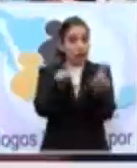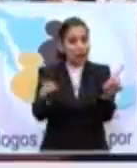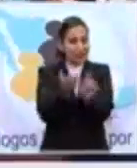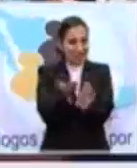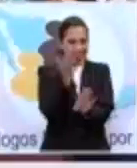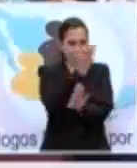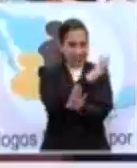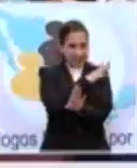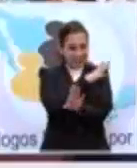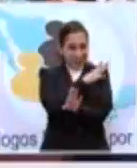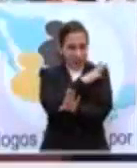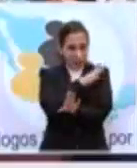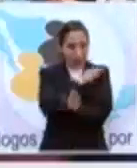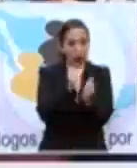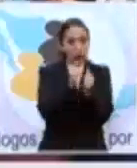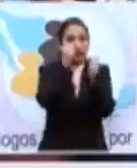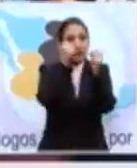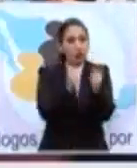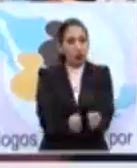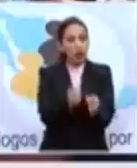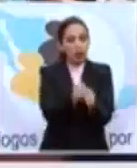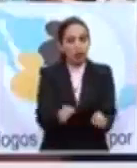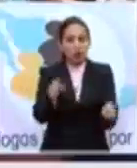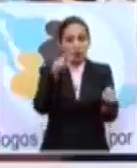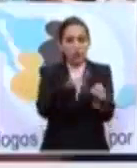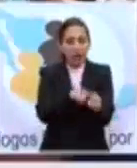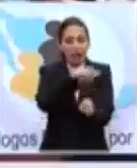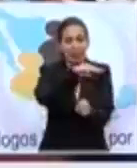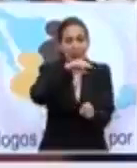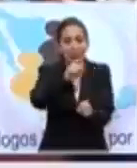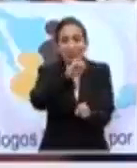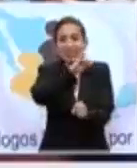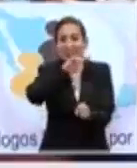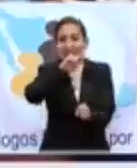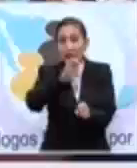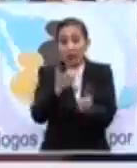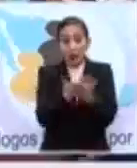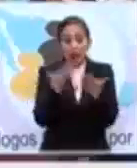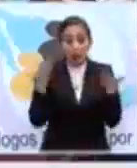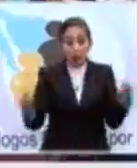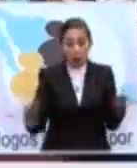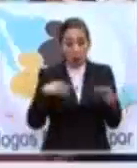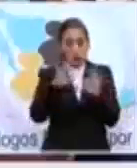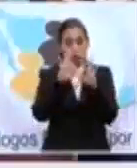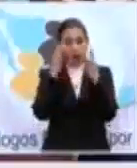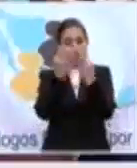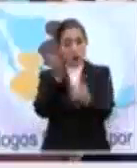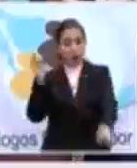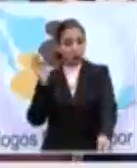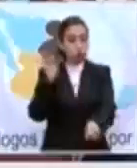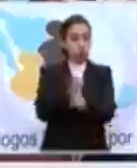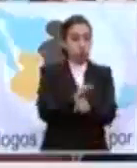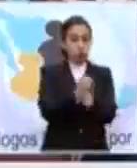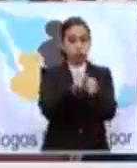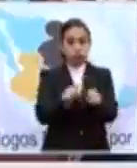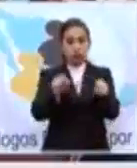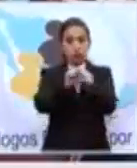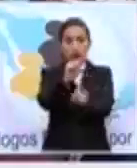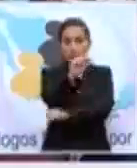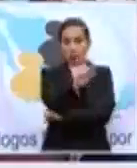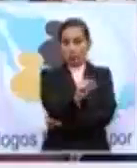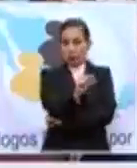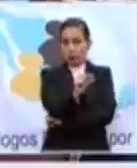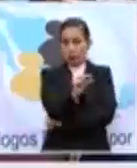que teníamos con la Seguridad Social Integral, con el IMSS y con el ISSSTE, ahora es un esquema de protección social